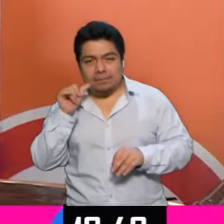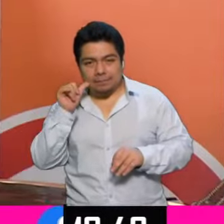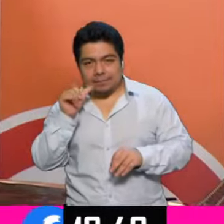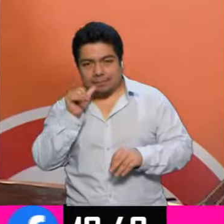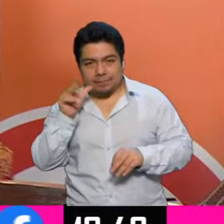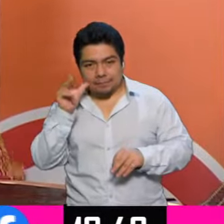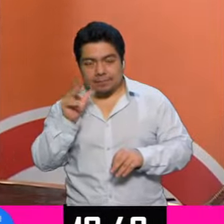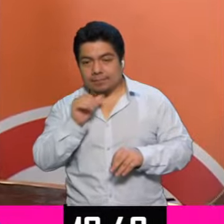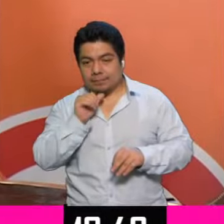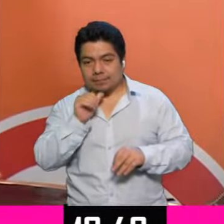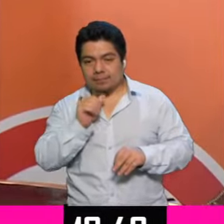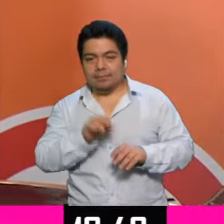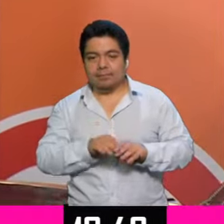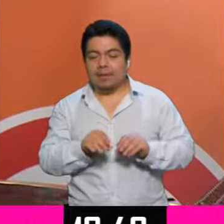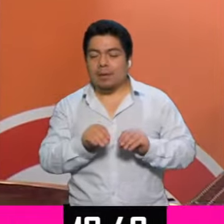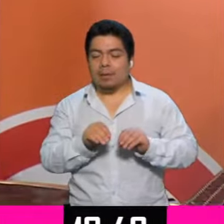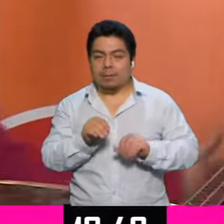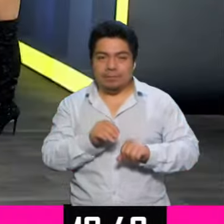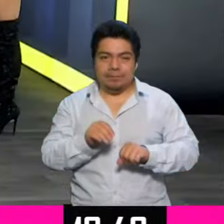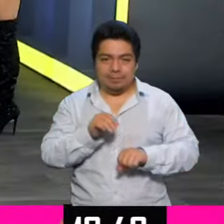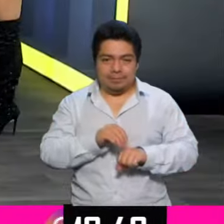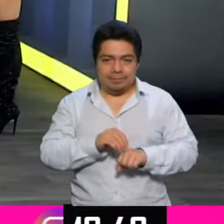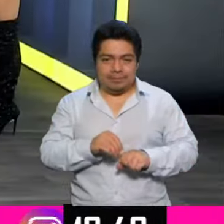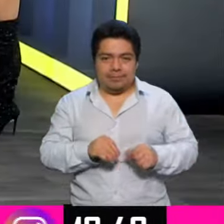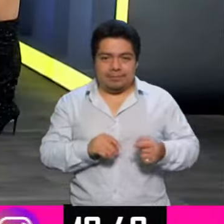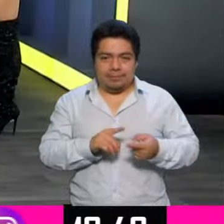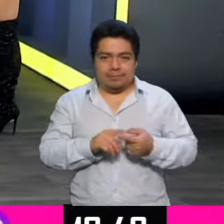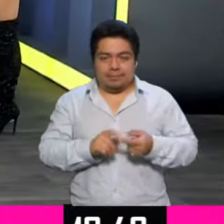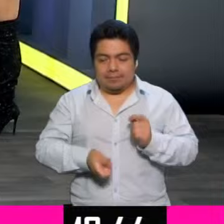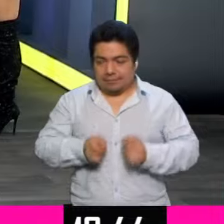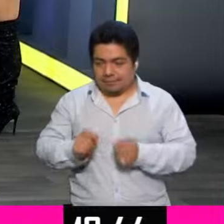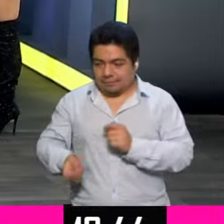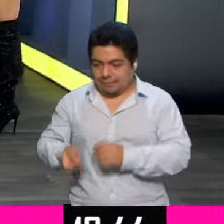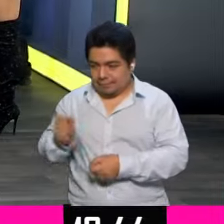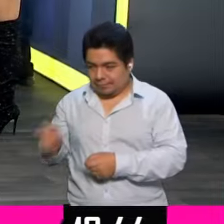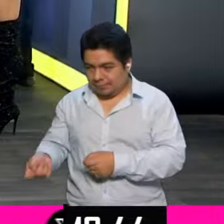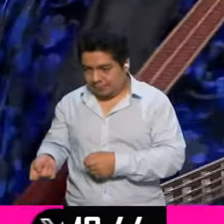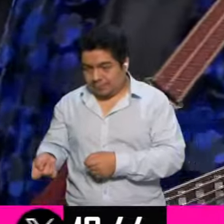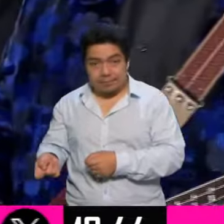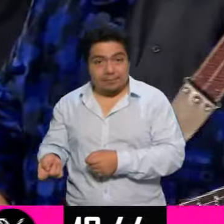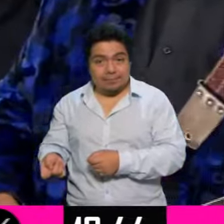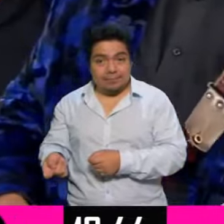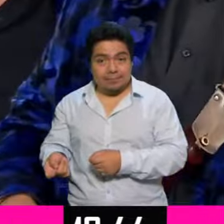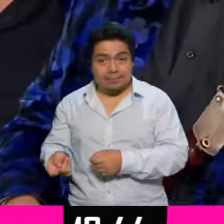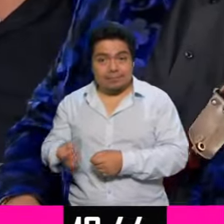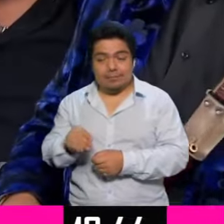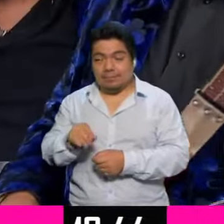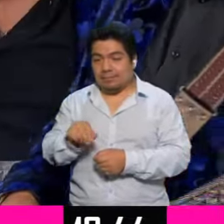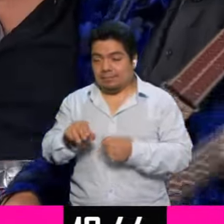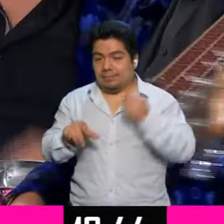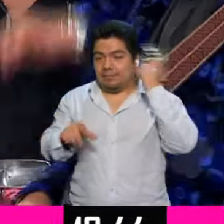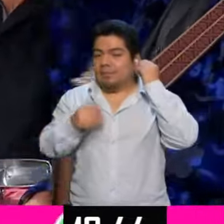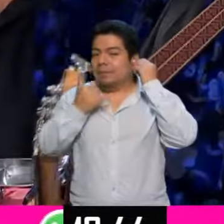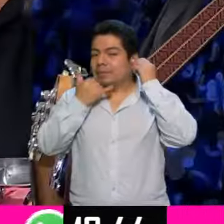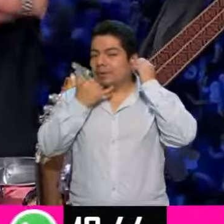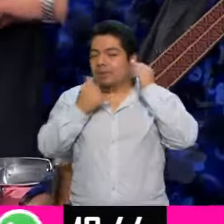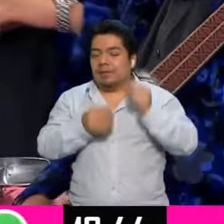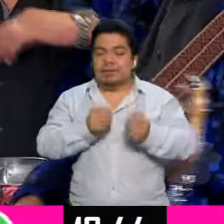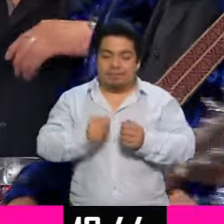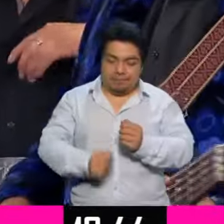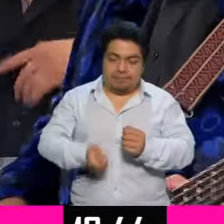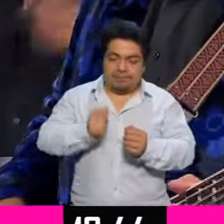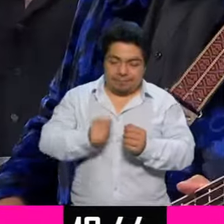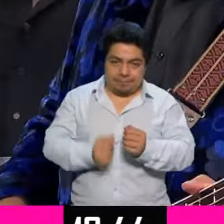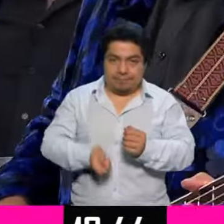porque estábamos viendo cómo acomodar todas las cosas. En las tarolas pailas. Juan Manuel. No. Ah, no, ese es el güiro. El güiro. Ya